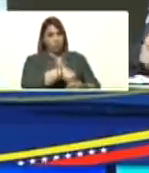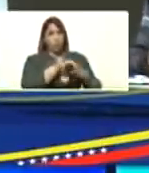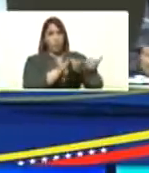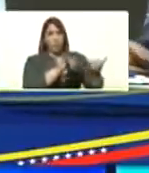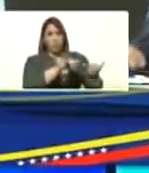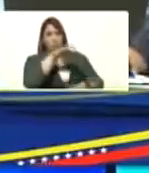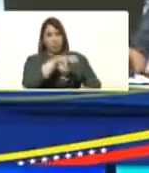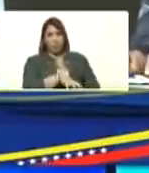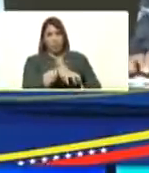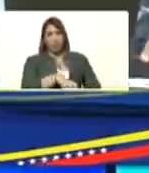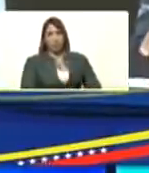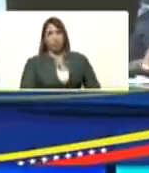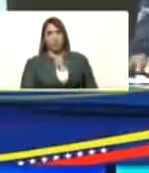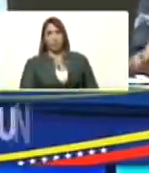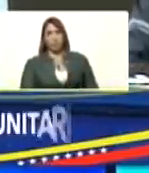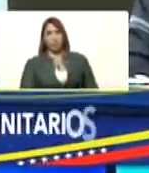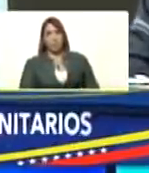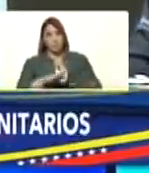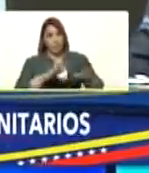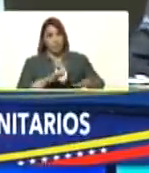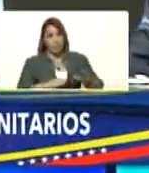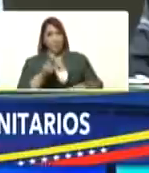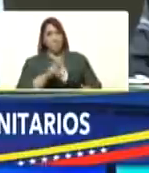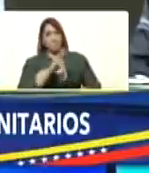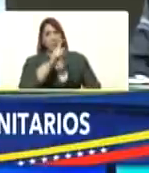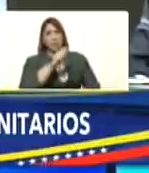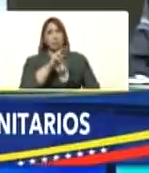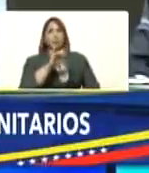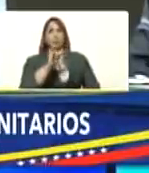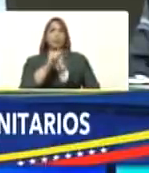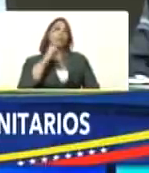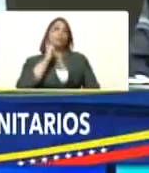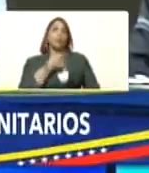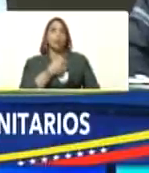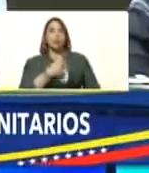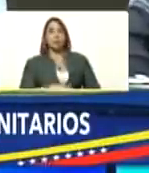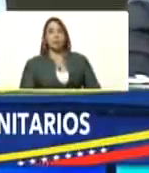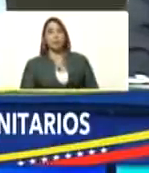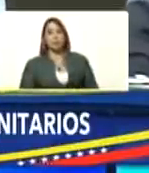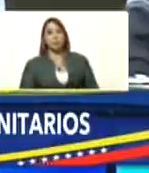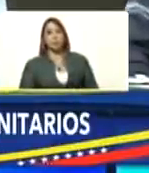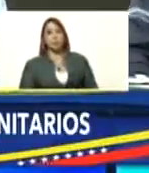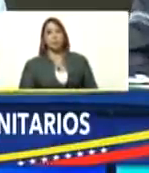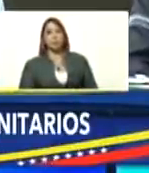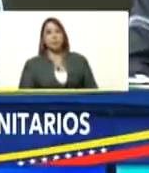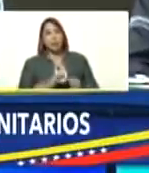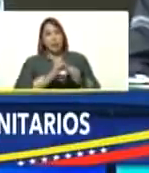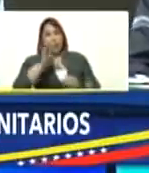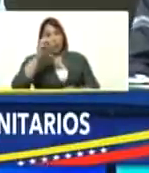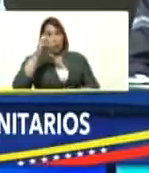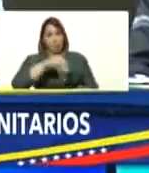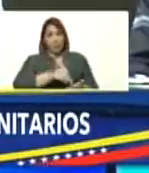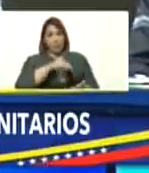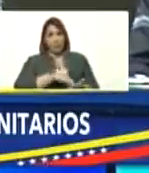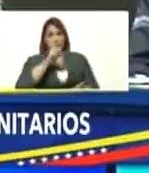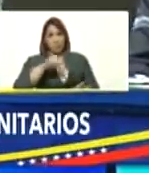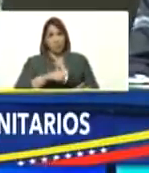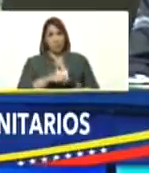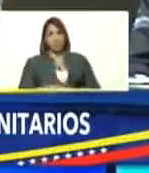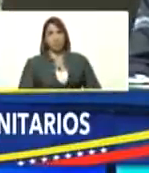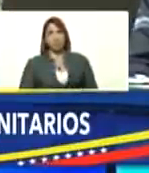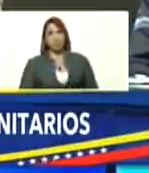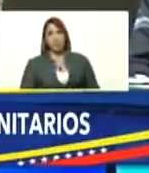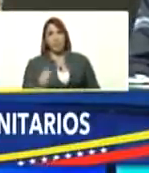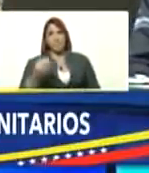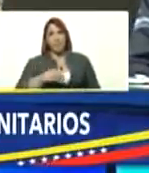5 grandes subregiones: Barlovento, Valles del Tuy, Guarenas, Guatire, Altos Mirandinos y la Miranda Metropolitana, que tiene más de